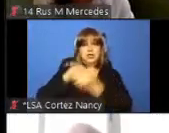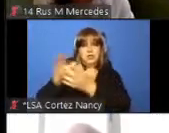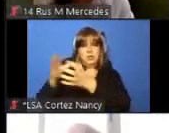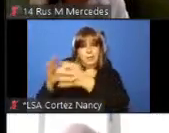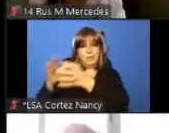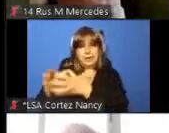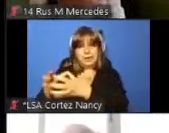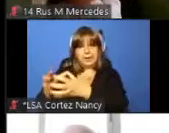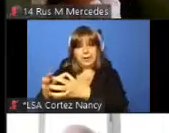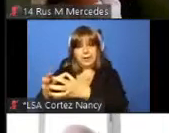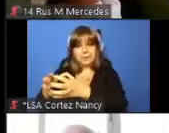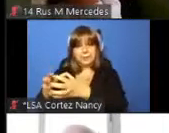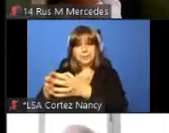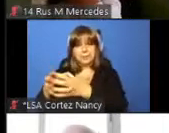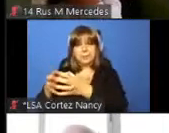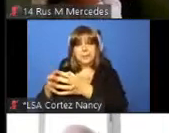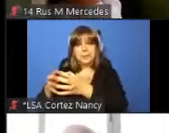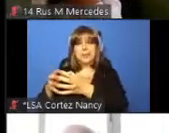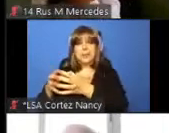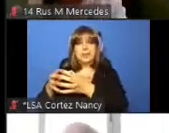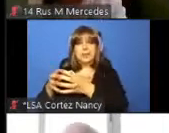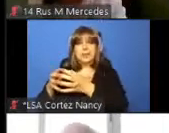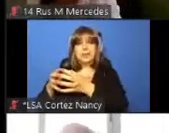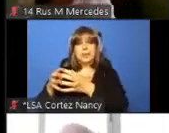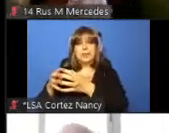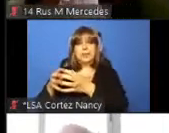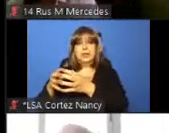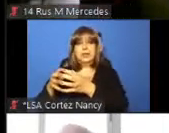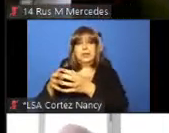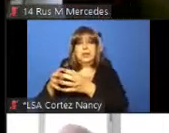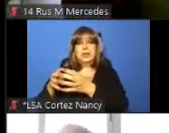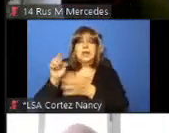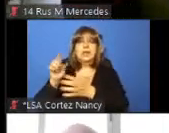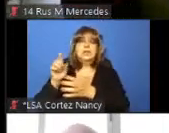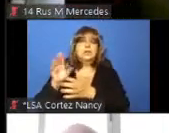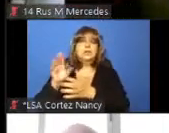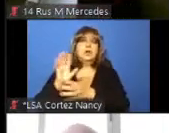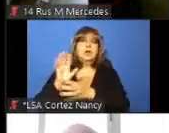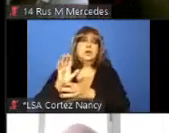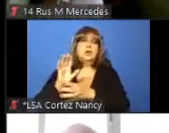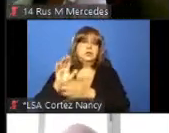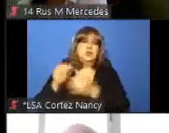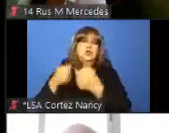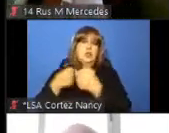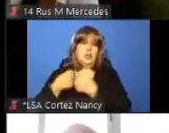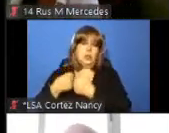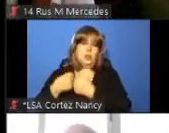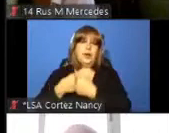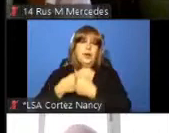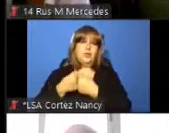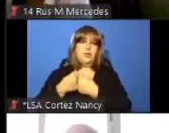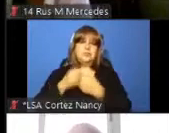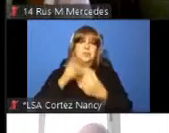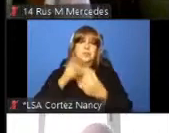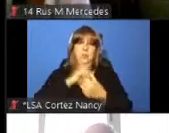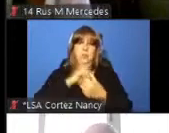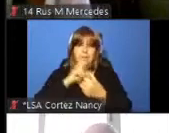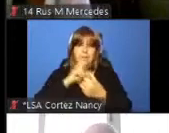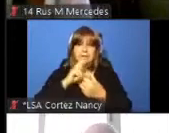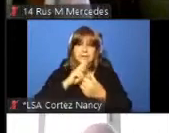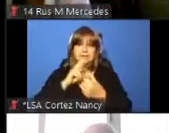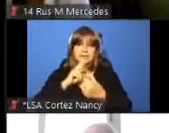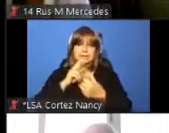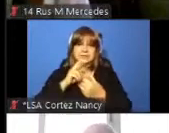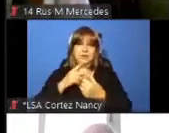importancia y si bien esto por supuesto que revictimiza a todas las mujeres y en eso sí lo creo que es es pertinente